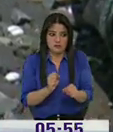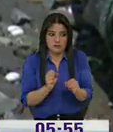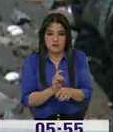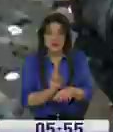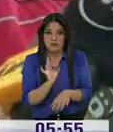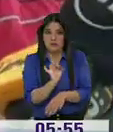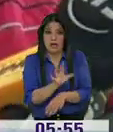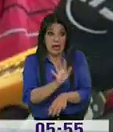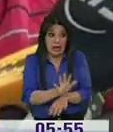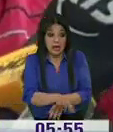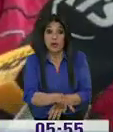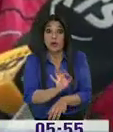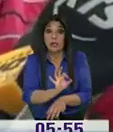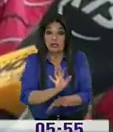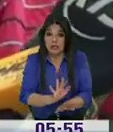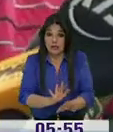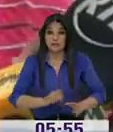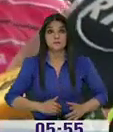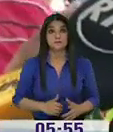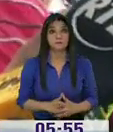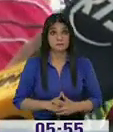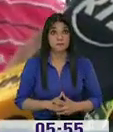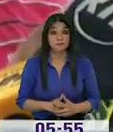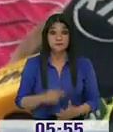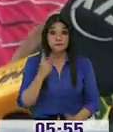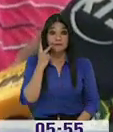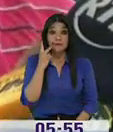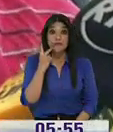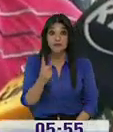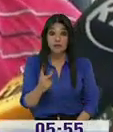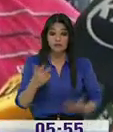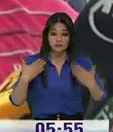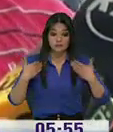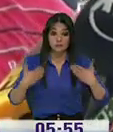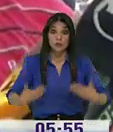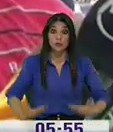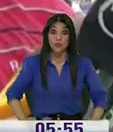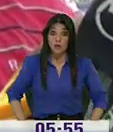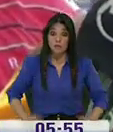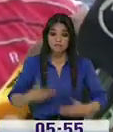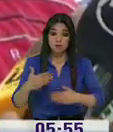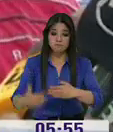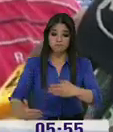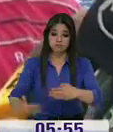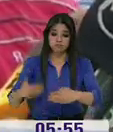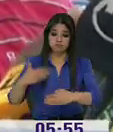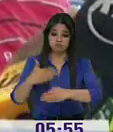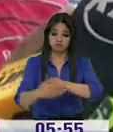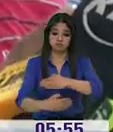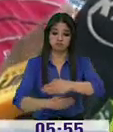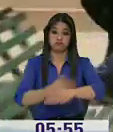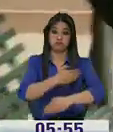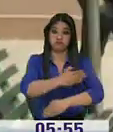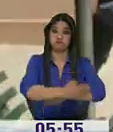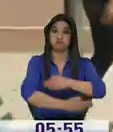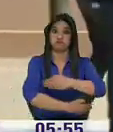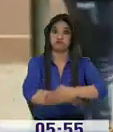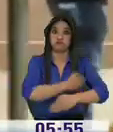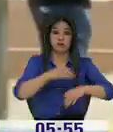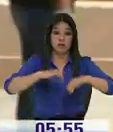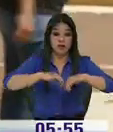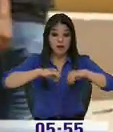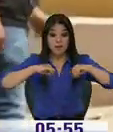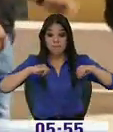mismo lo encontraron. Como ustedes pudieron ver, se encuentra embalada. Nosotros no hemos, por seguridad, hemos evitado abrir a esta